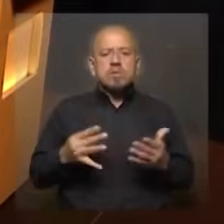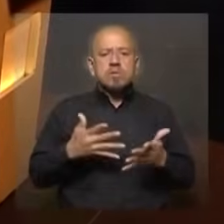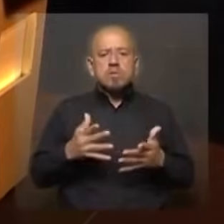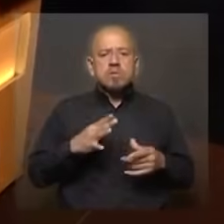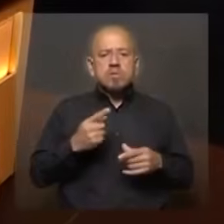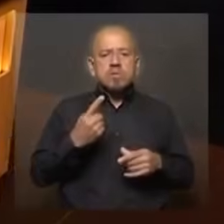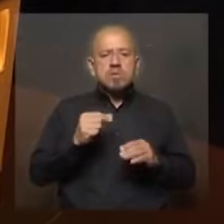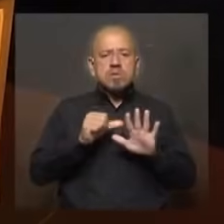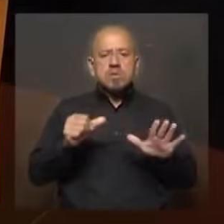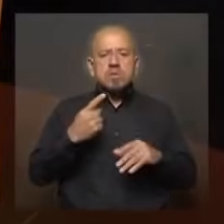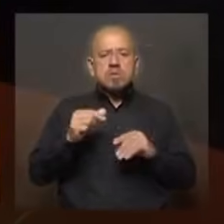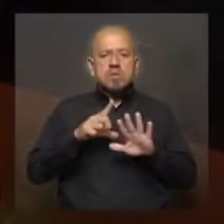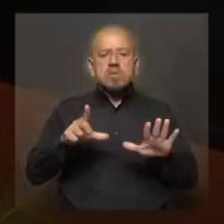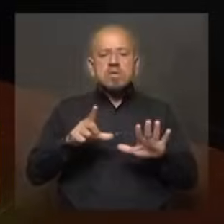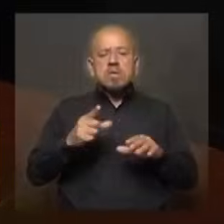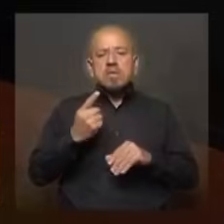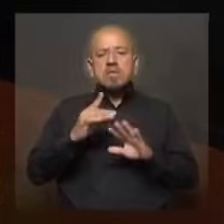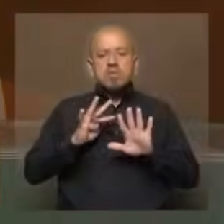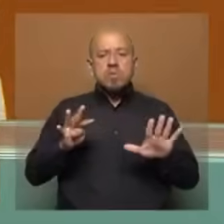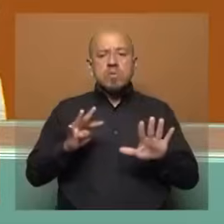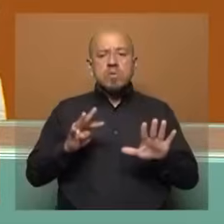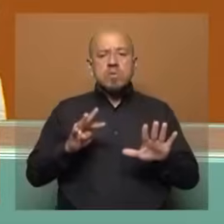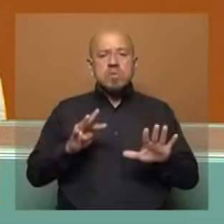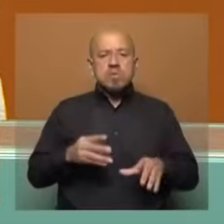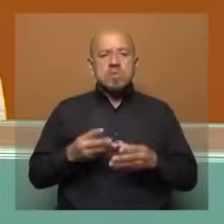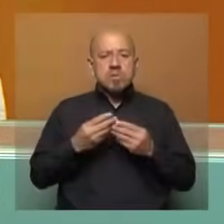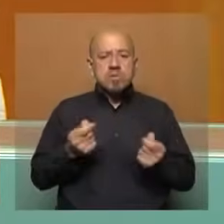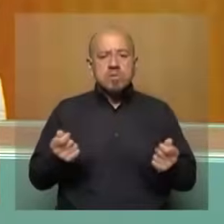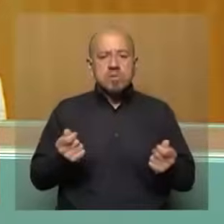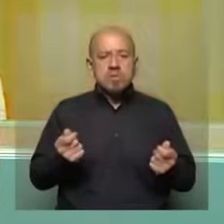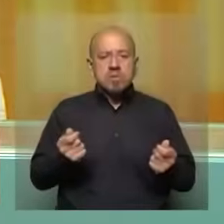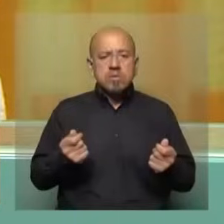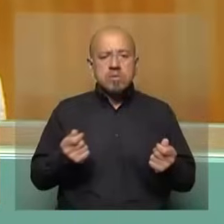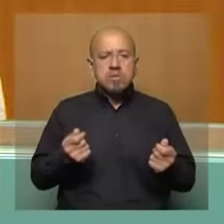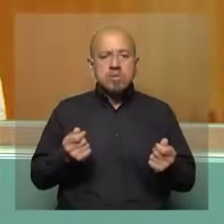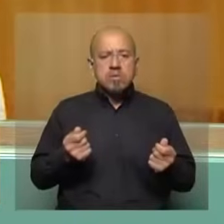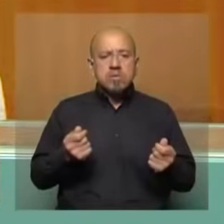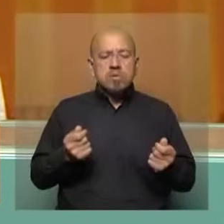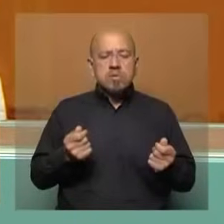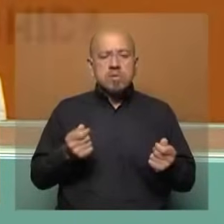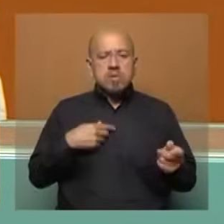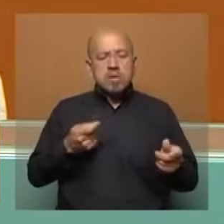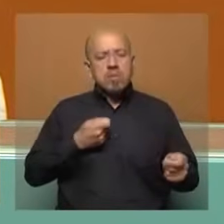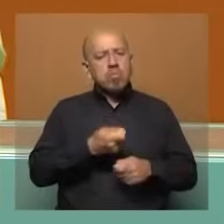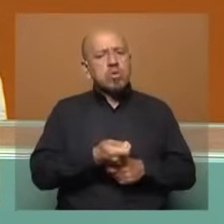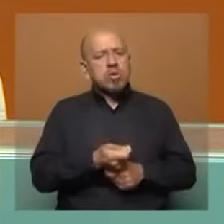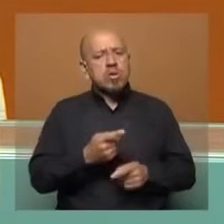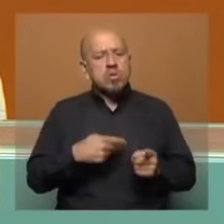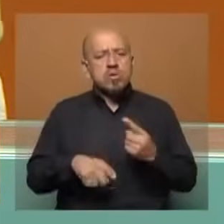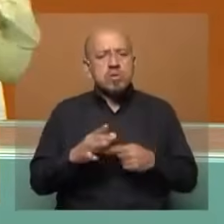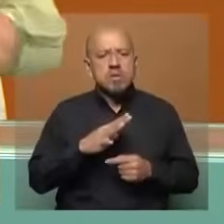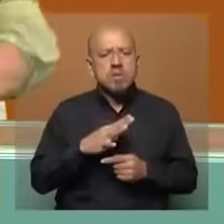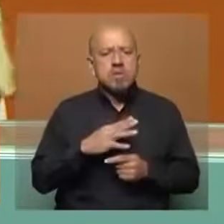encontrás 16, 17, 19 entre desaparecidas y asesinadas. Entonces, está bajando